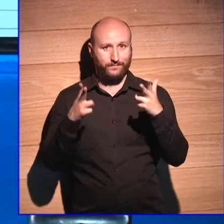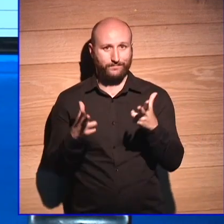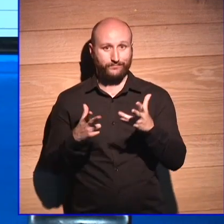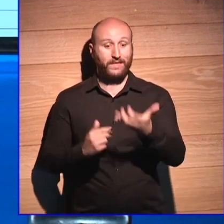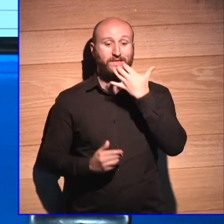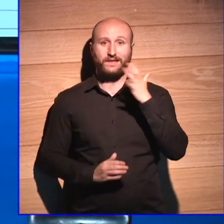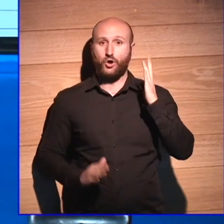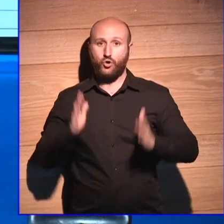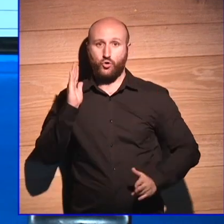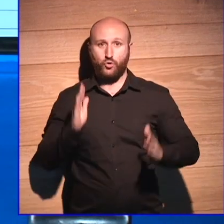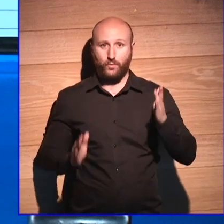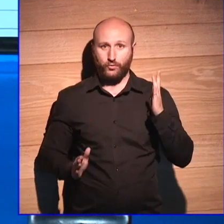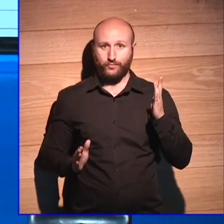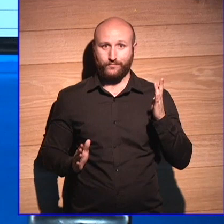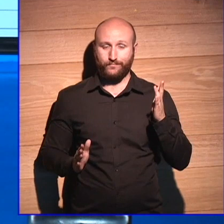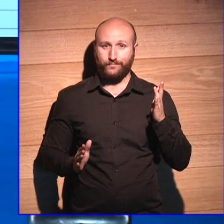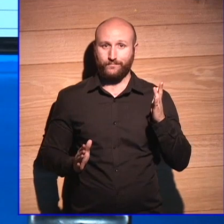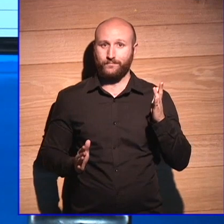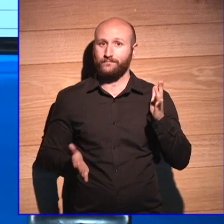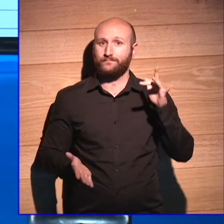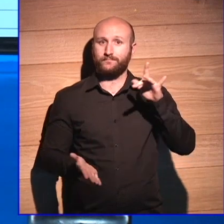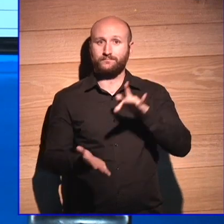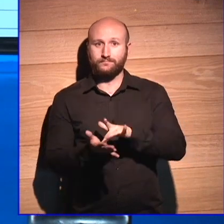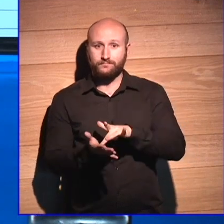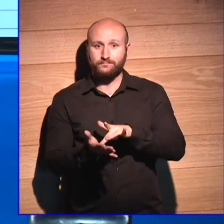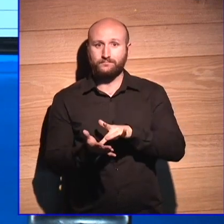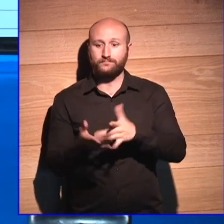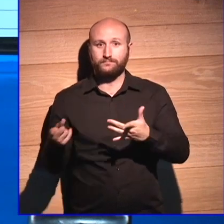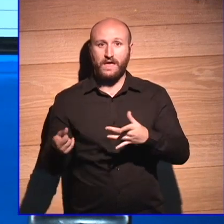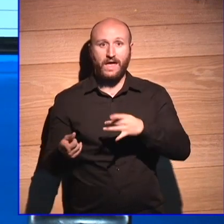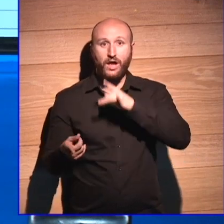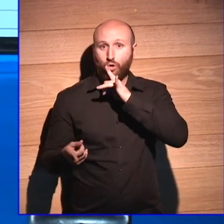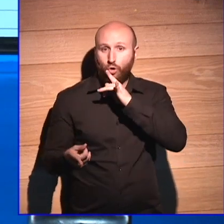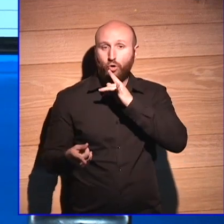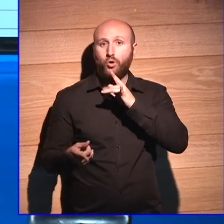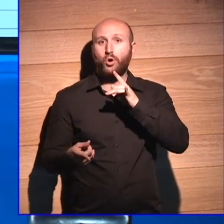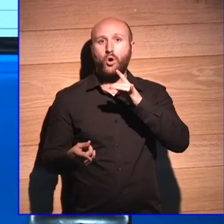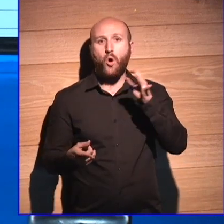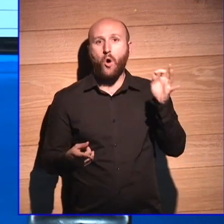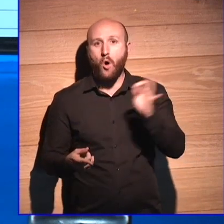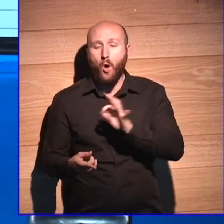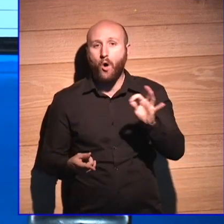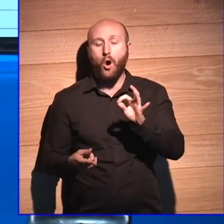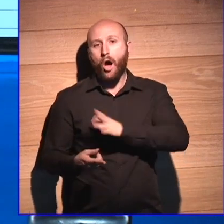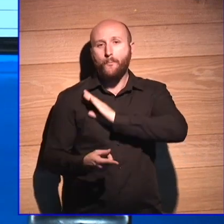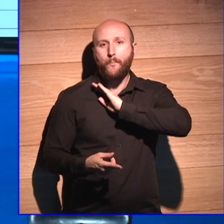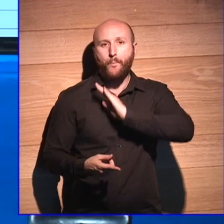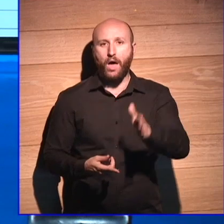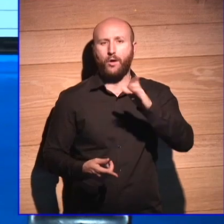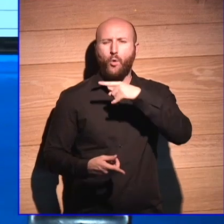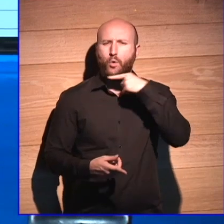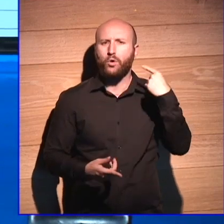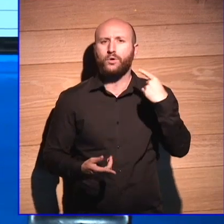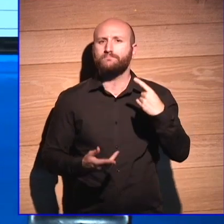robot hace algún error o inflige algún daño,